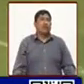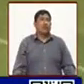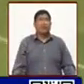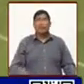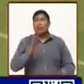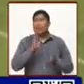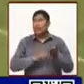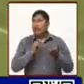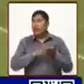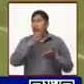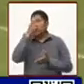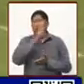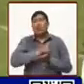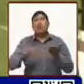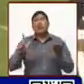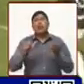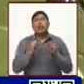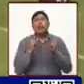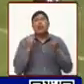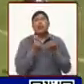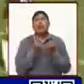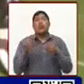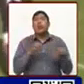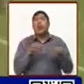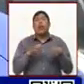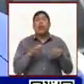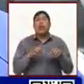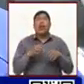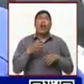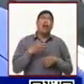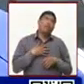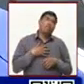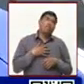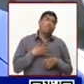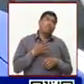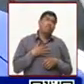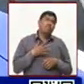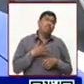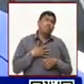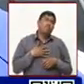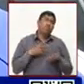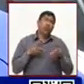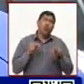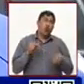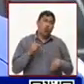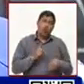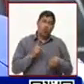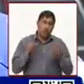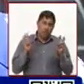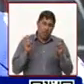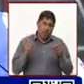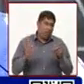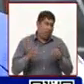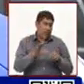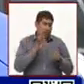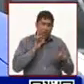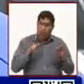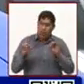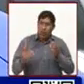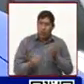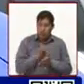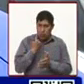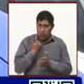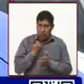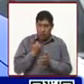Restan dos semanas, a ver qué análisis ha hecho desde el grupo, qué les ha tocado. Mira, aquí infelizmente no alcanzó el tema de refuerzos, pero sí tenemos un